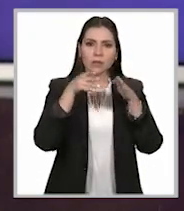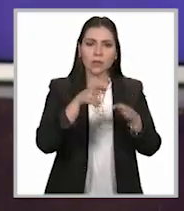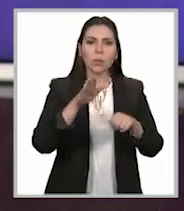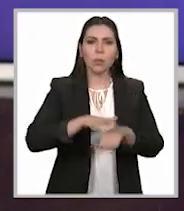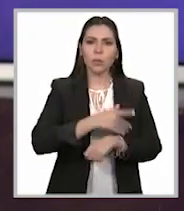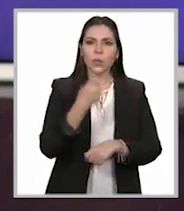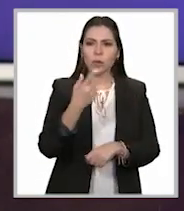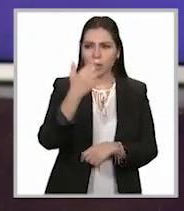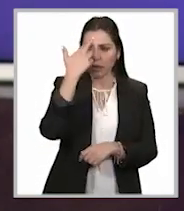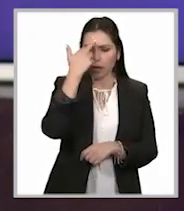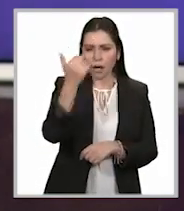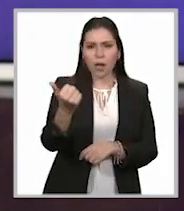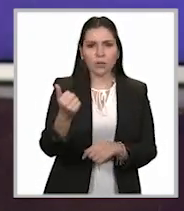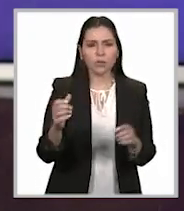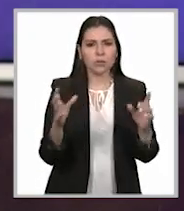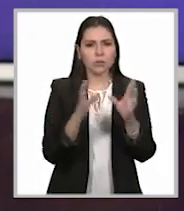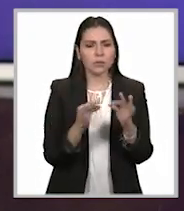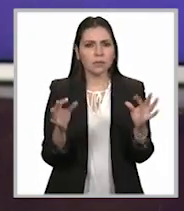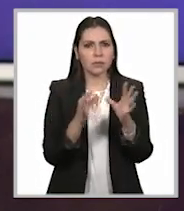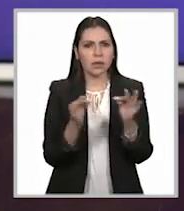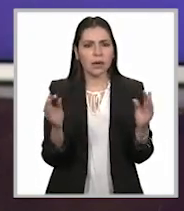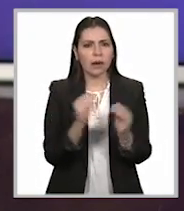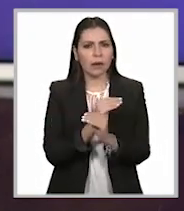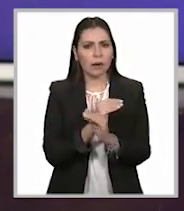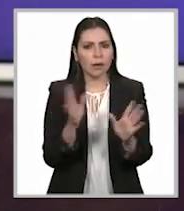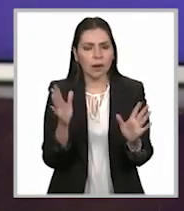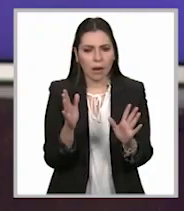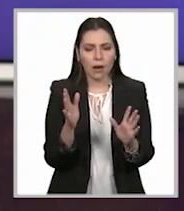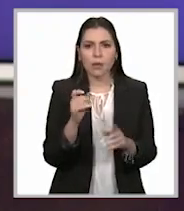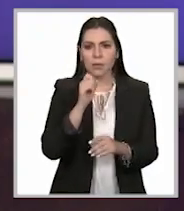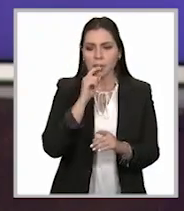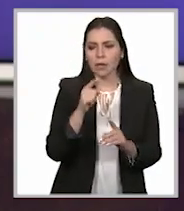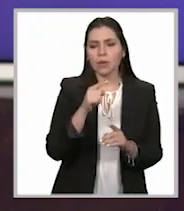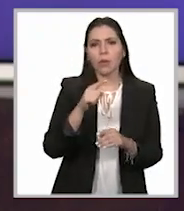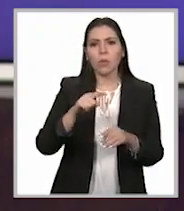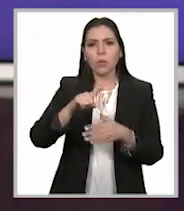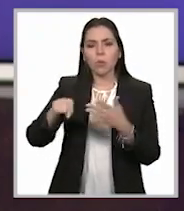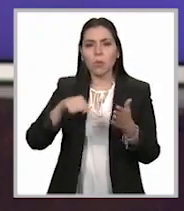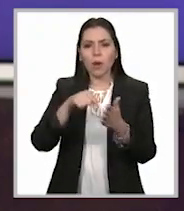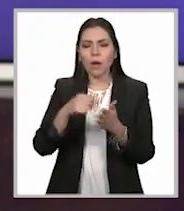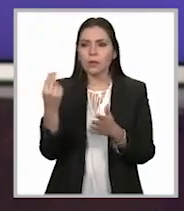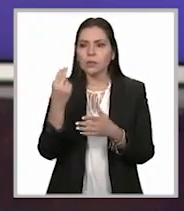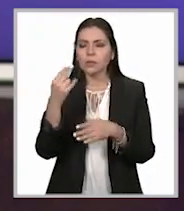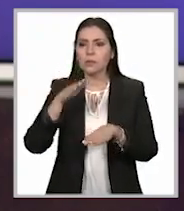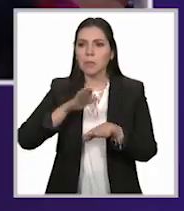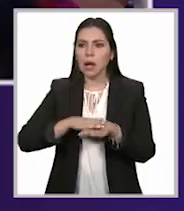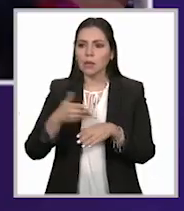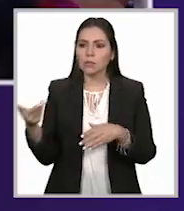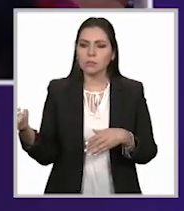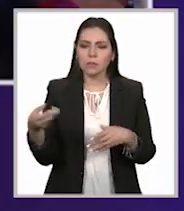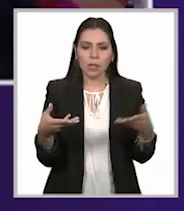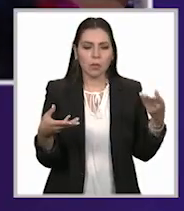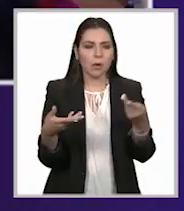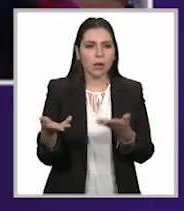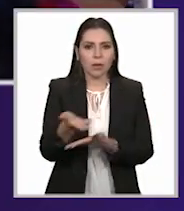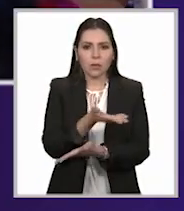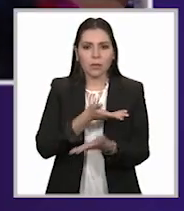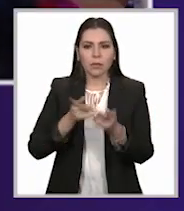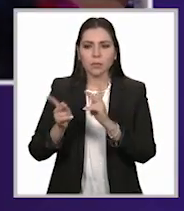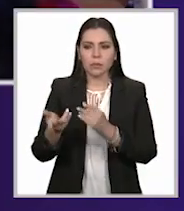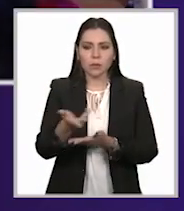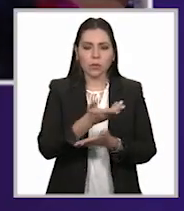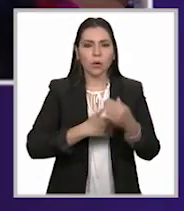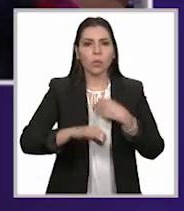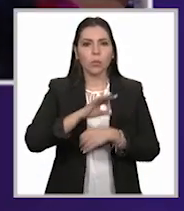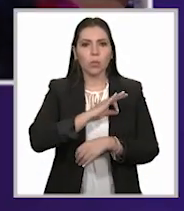la necesidad de justificar, en la necesidad de argumentar y en la necesidad de construir espacios de diálogo que den buenas razones